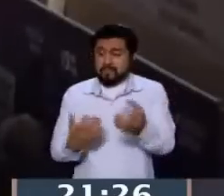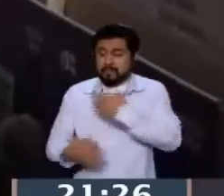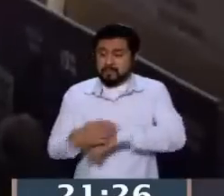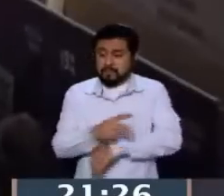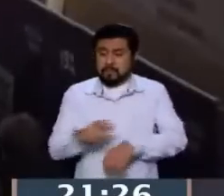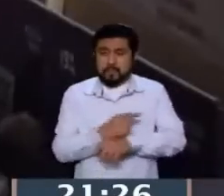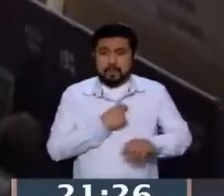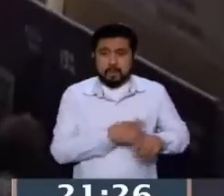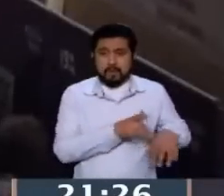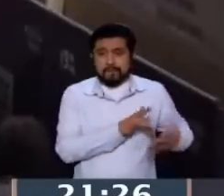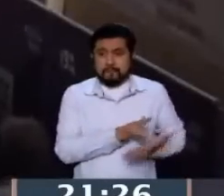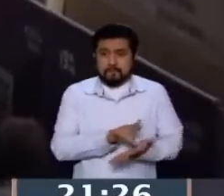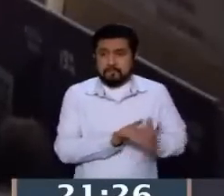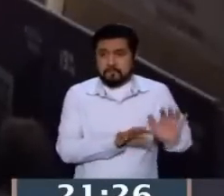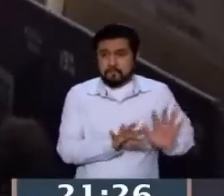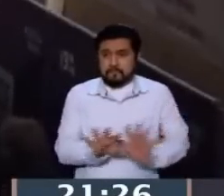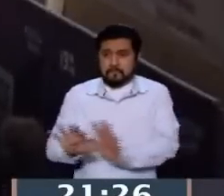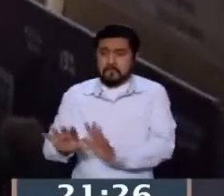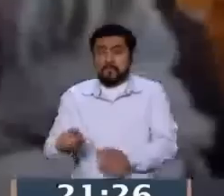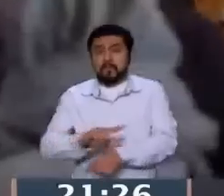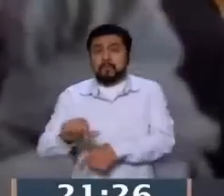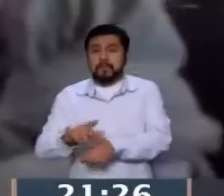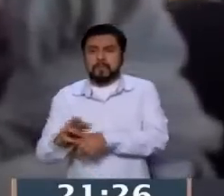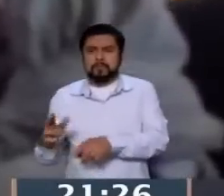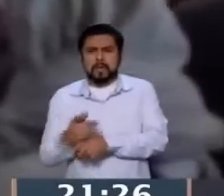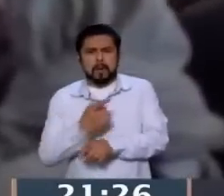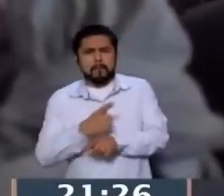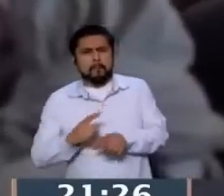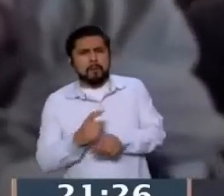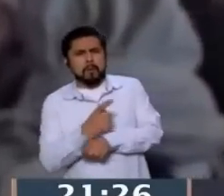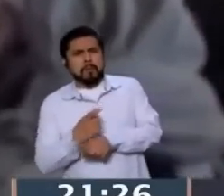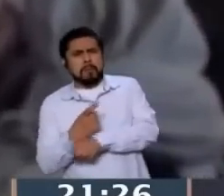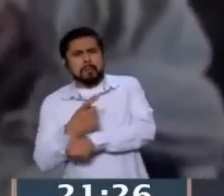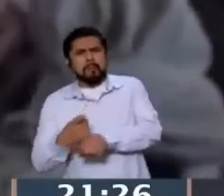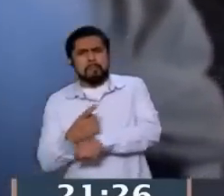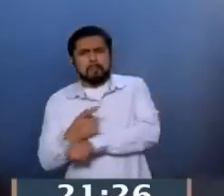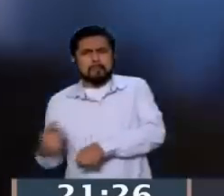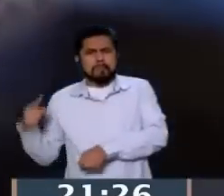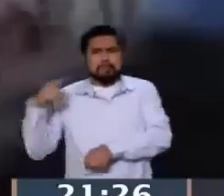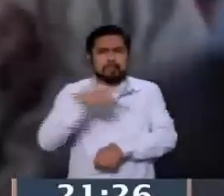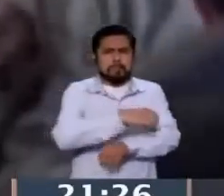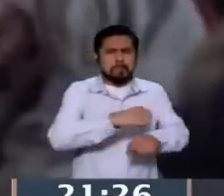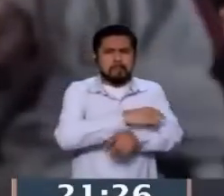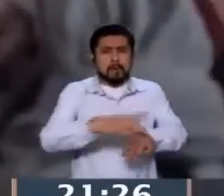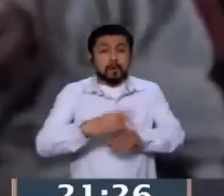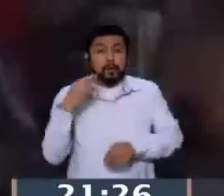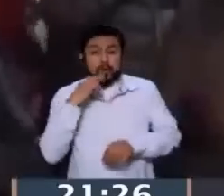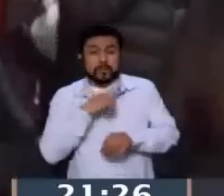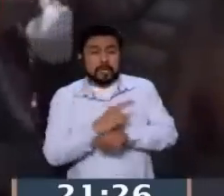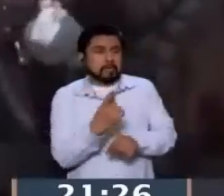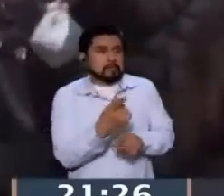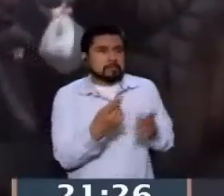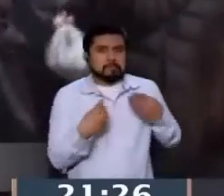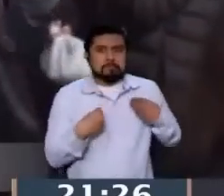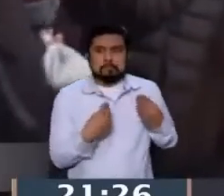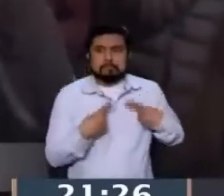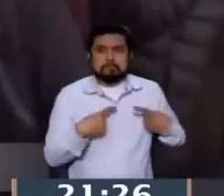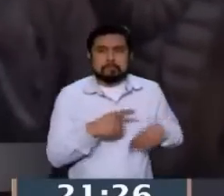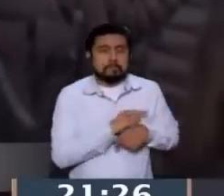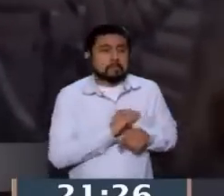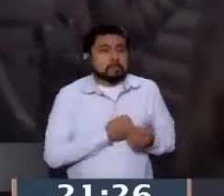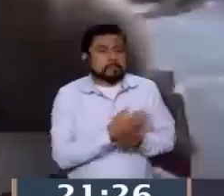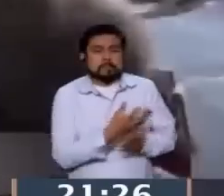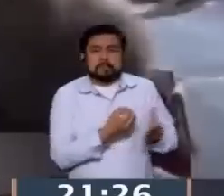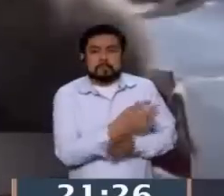de la guerra los bombardeos rusos ocasionaron que un millón de ucranianos huyeran del país estas acciones trajeron como